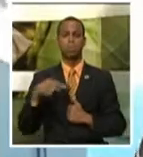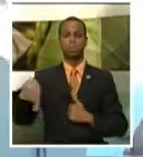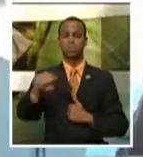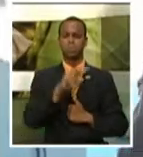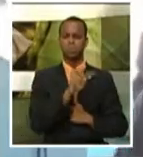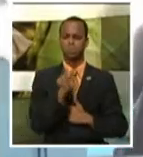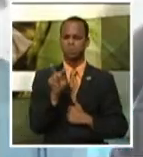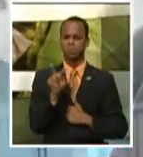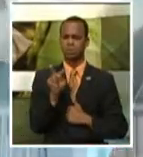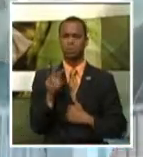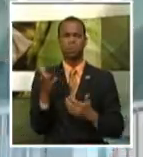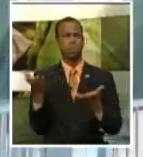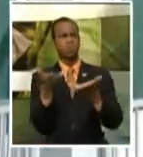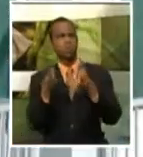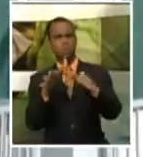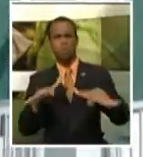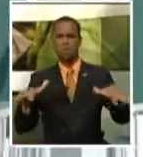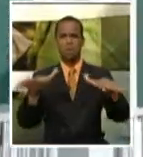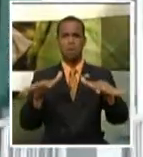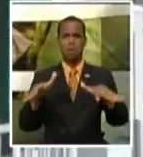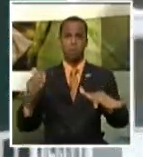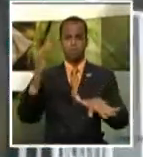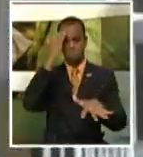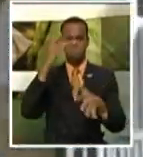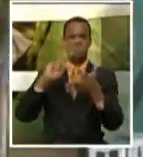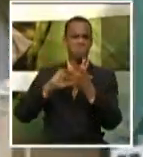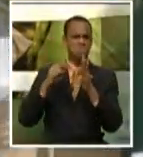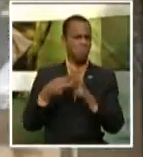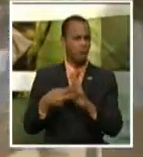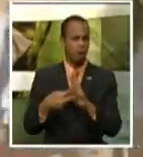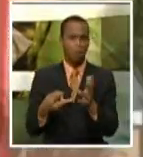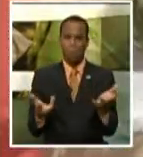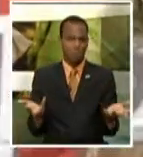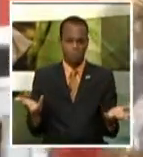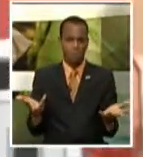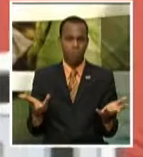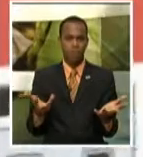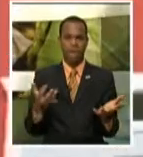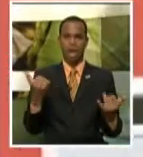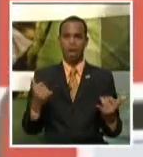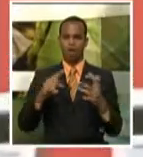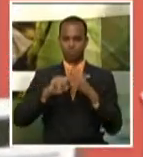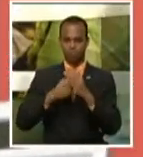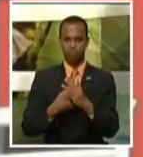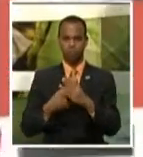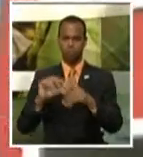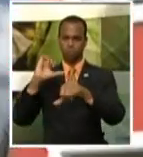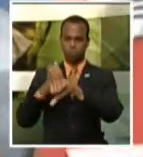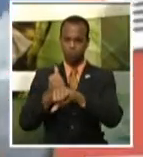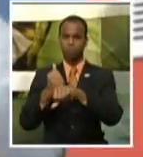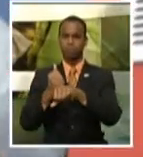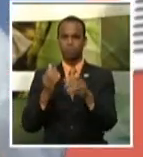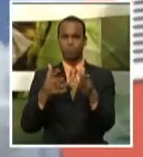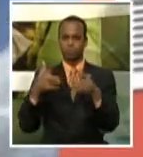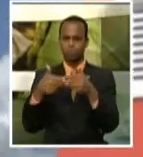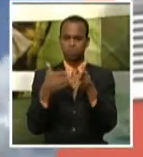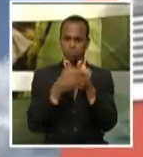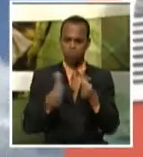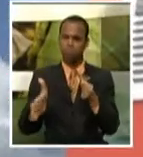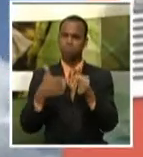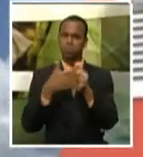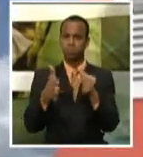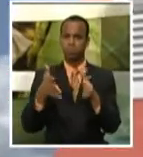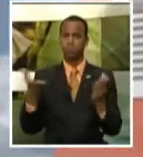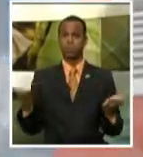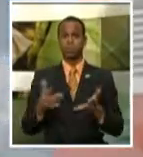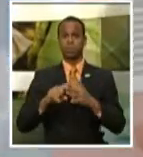cuenta de lo que significa esta estancia infantil. Hemos comenzado el programa de inauguraciones en esta